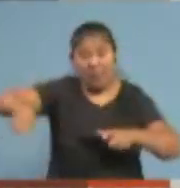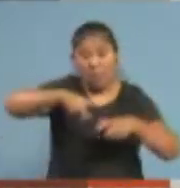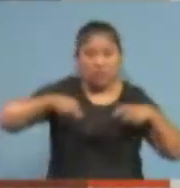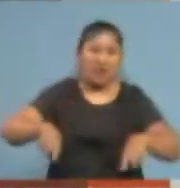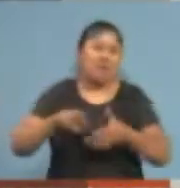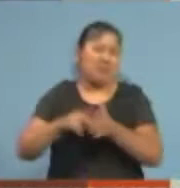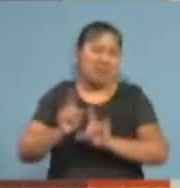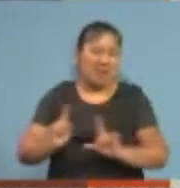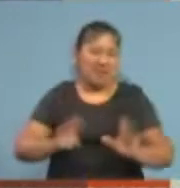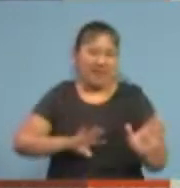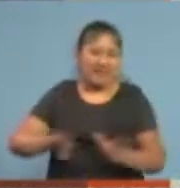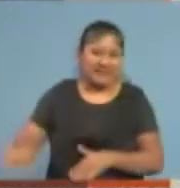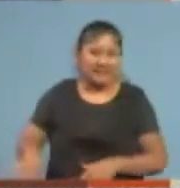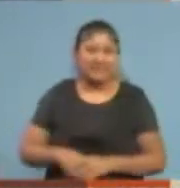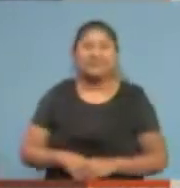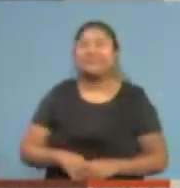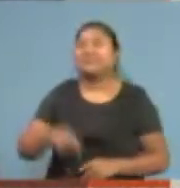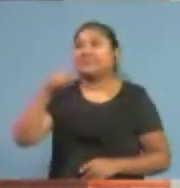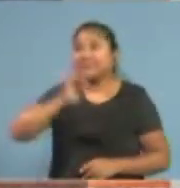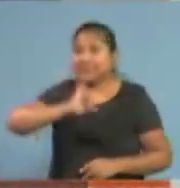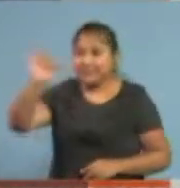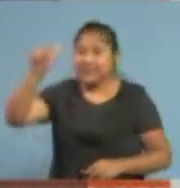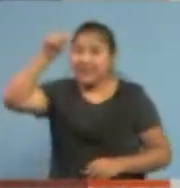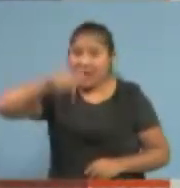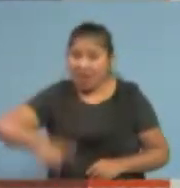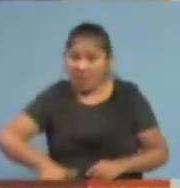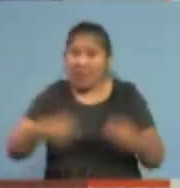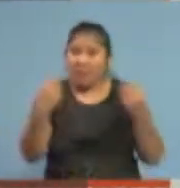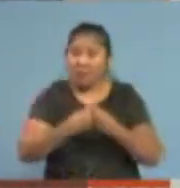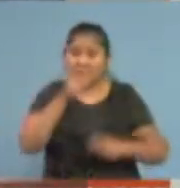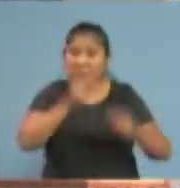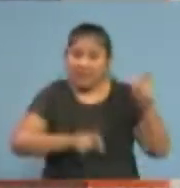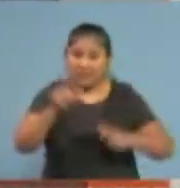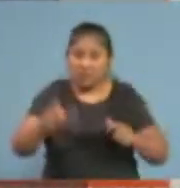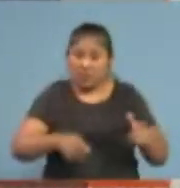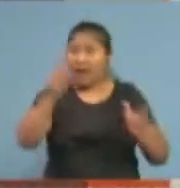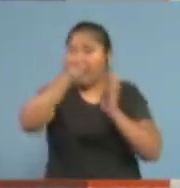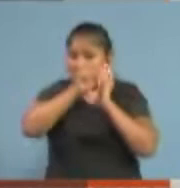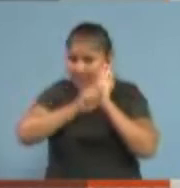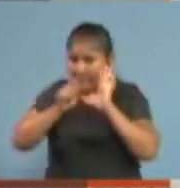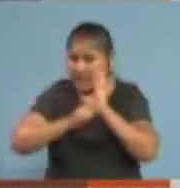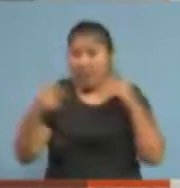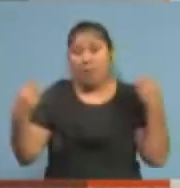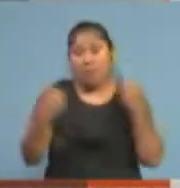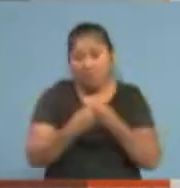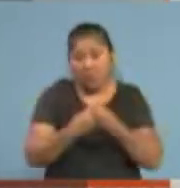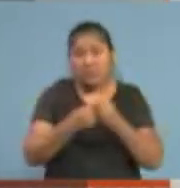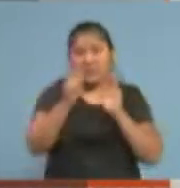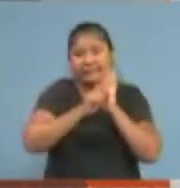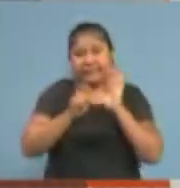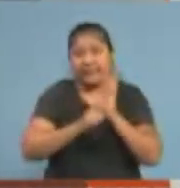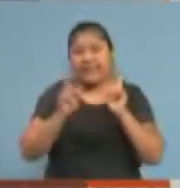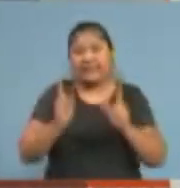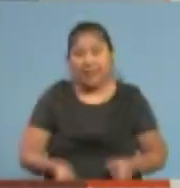se inscribieron ya bastantes ambulantes y el juego también también para la gente que va a estar en los los